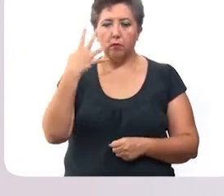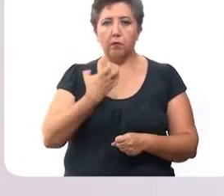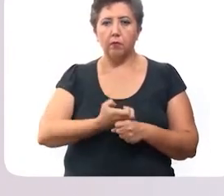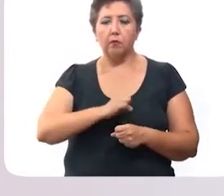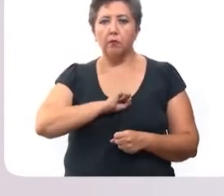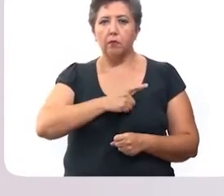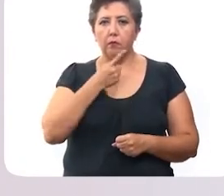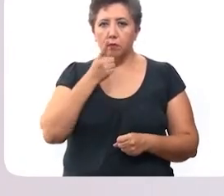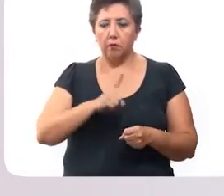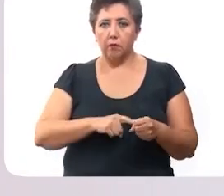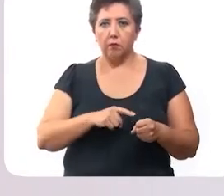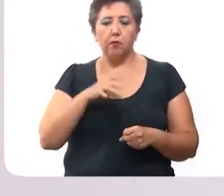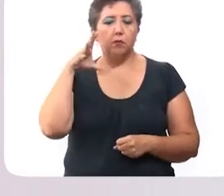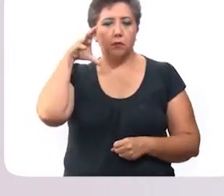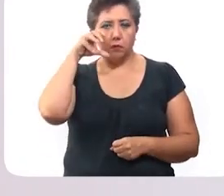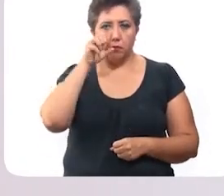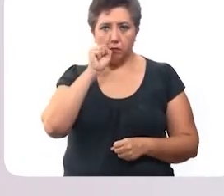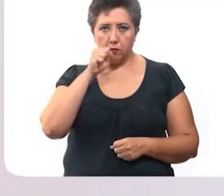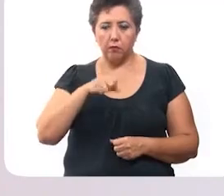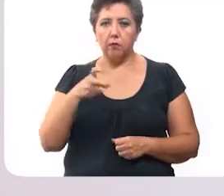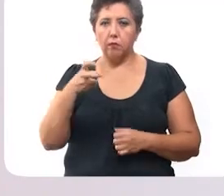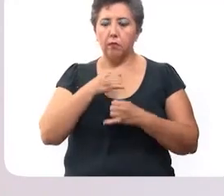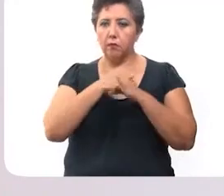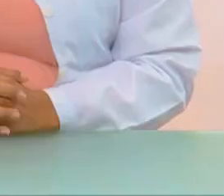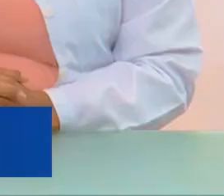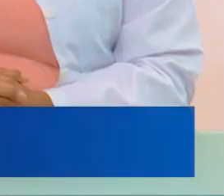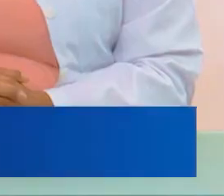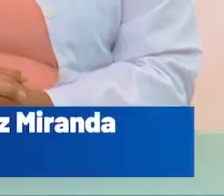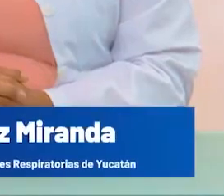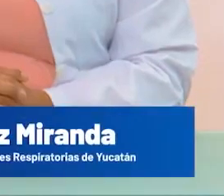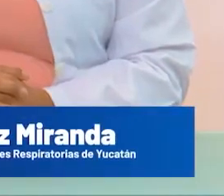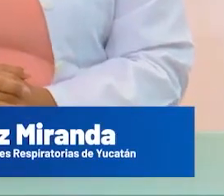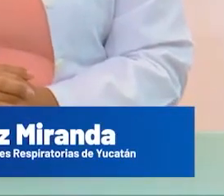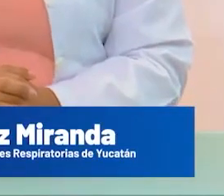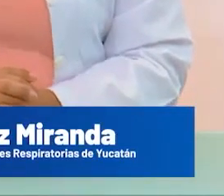semáforo estatal de salud marcan color naranja. Ese es el informe del día de